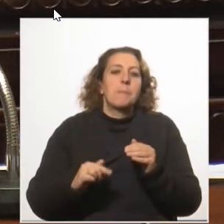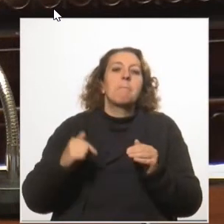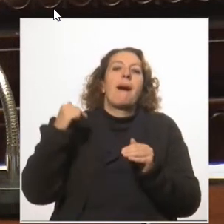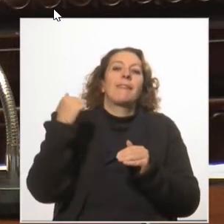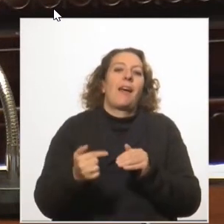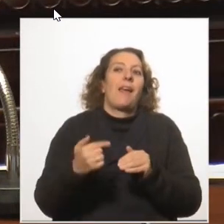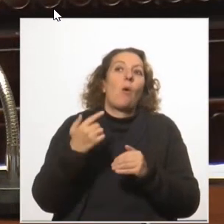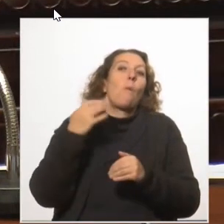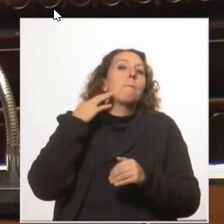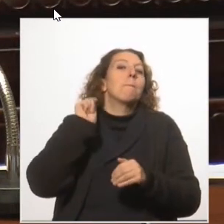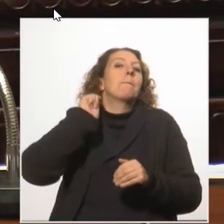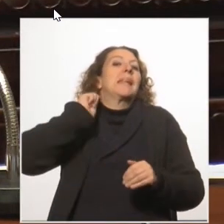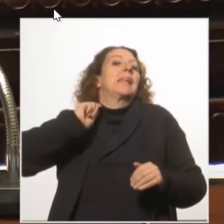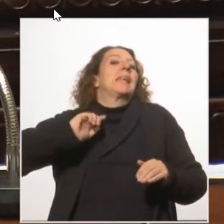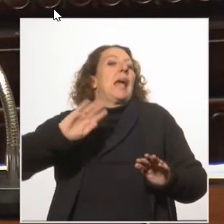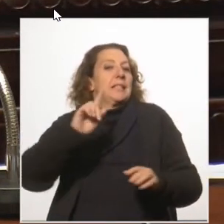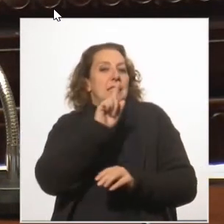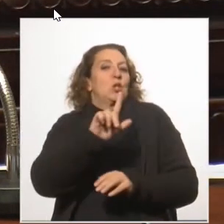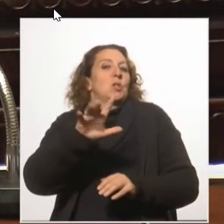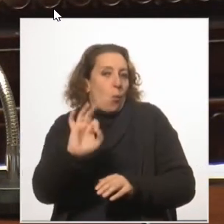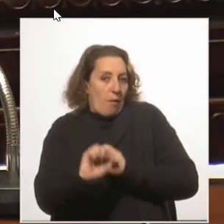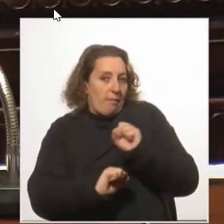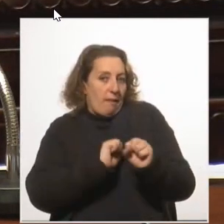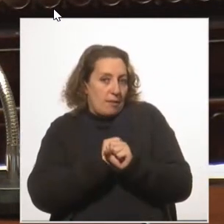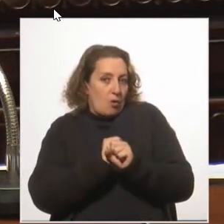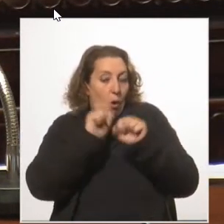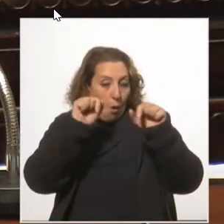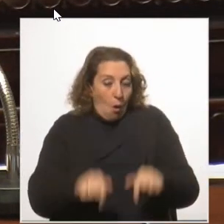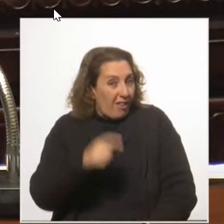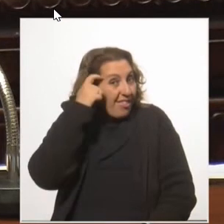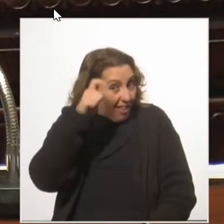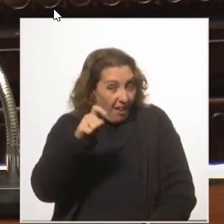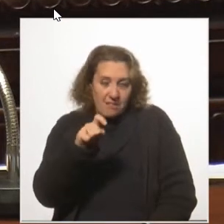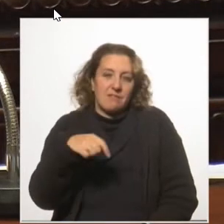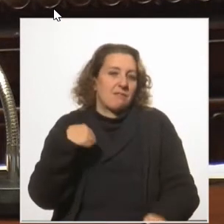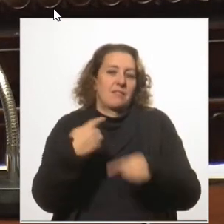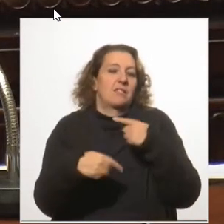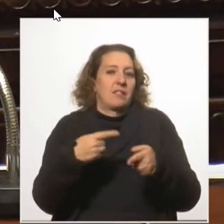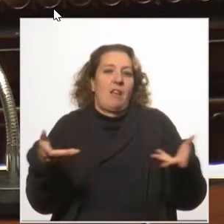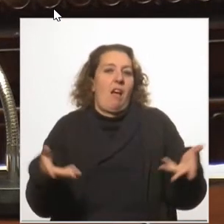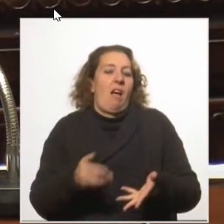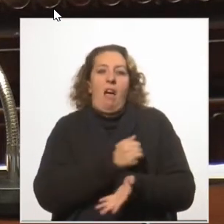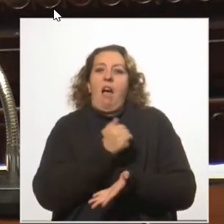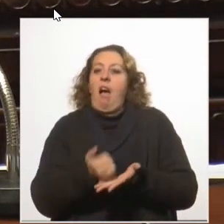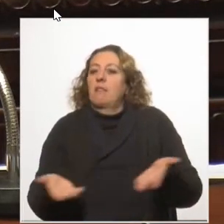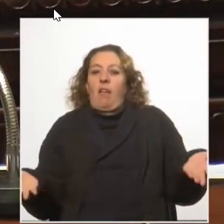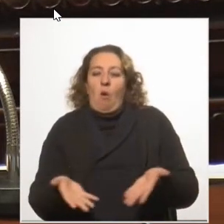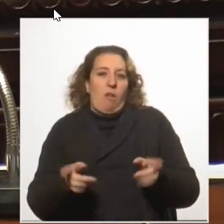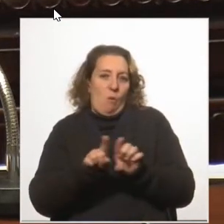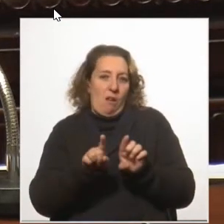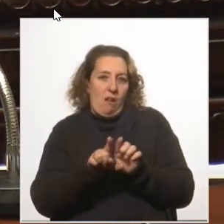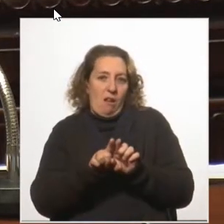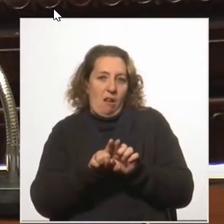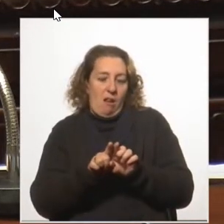años, siguen teniendo hoy plena vigencia, empezando por su arraigada